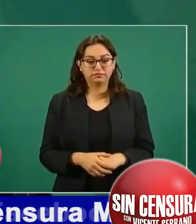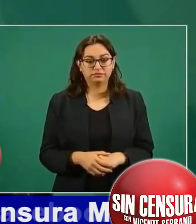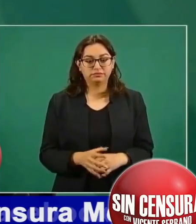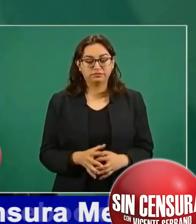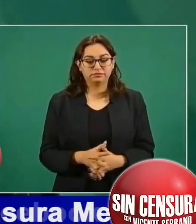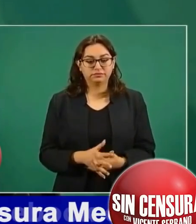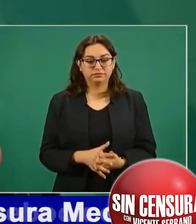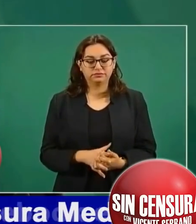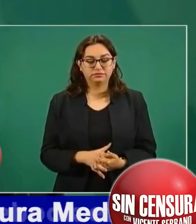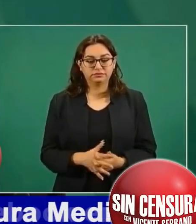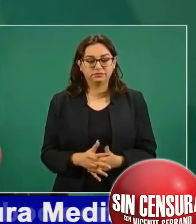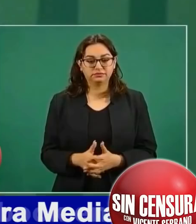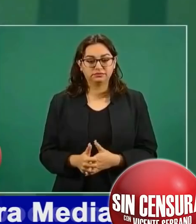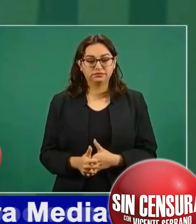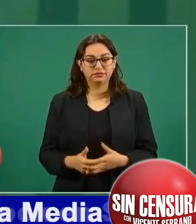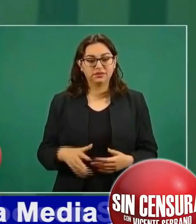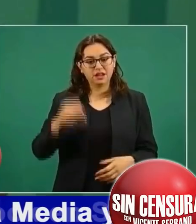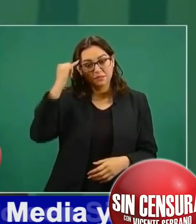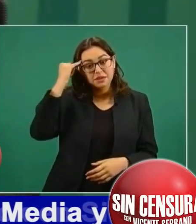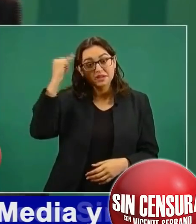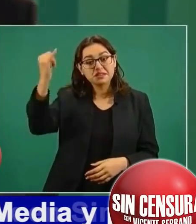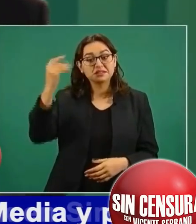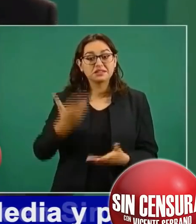moda tener